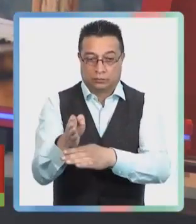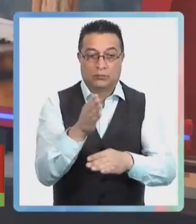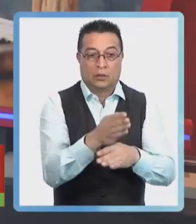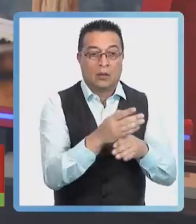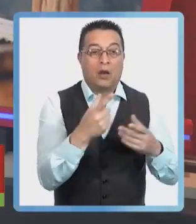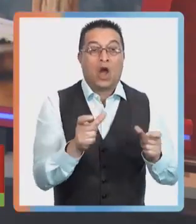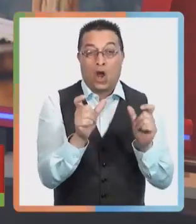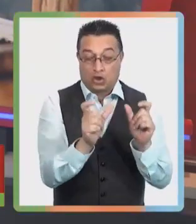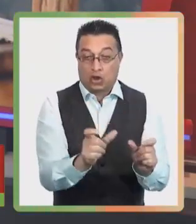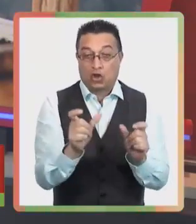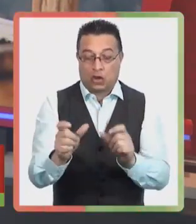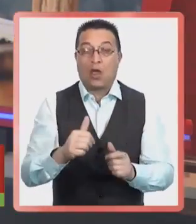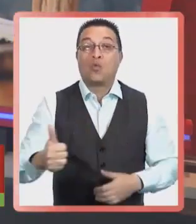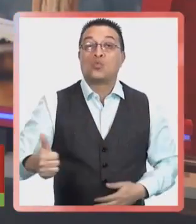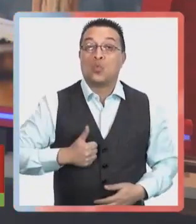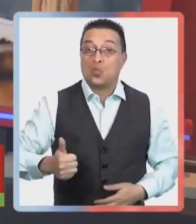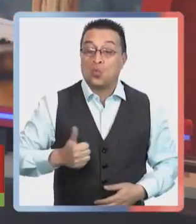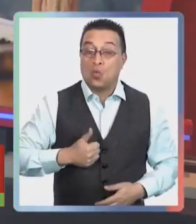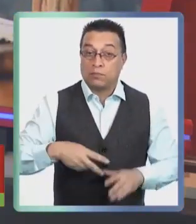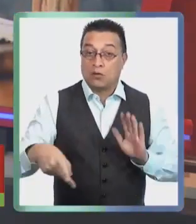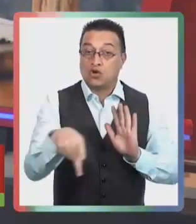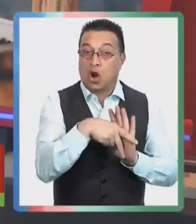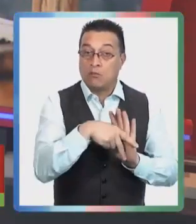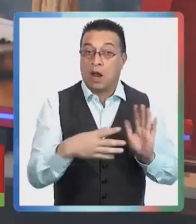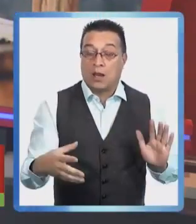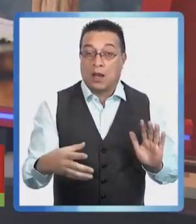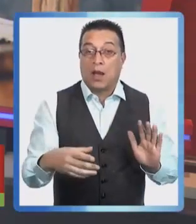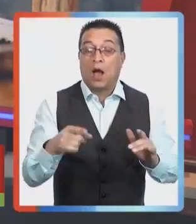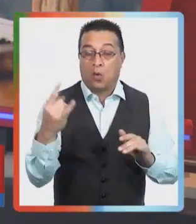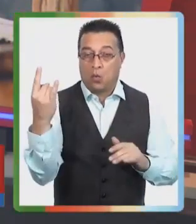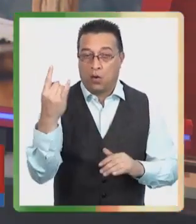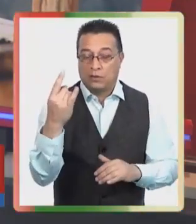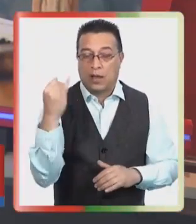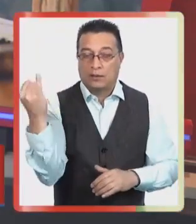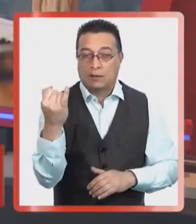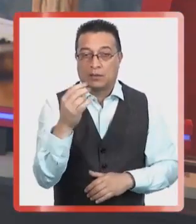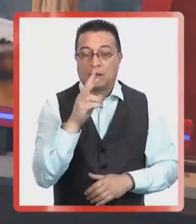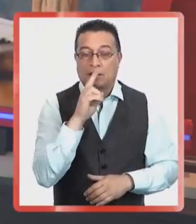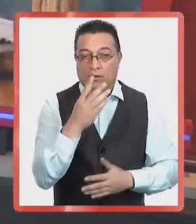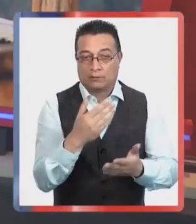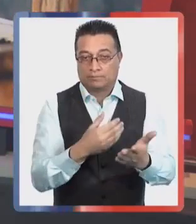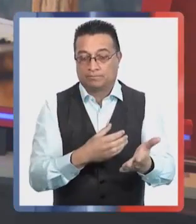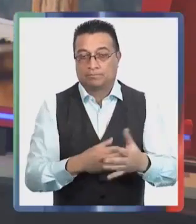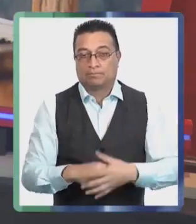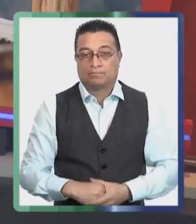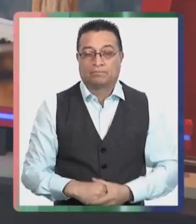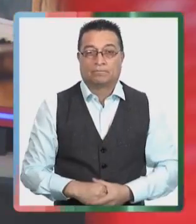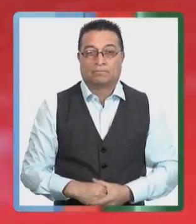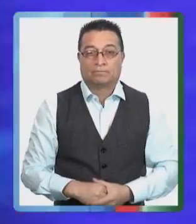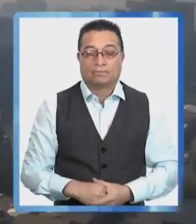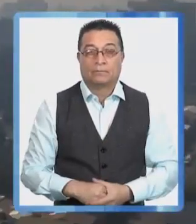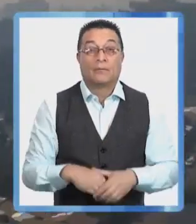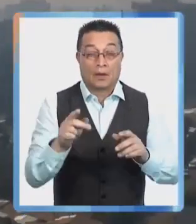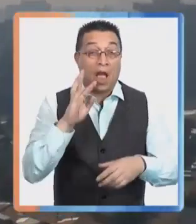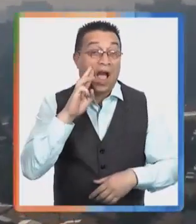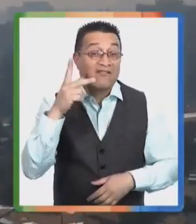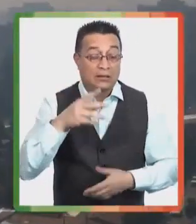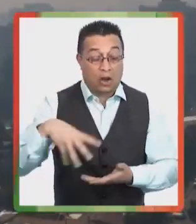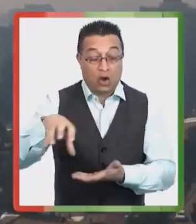desplegadas para controlar que se cumpla con esta normativa universidad autónoma de televisión con la nota